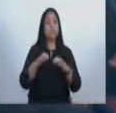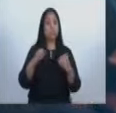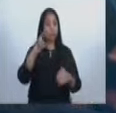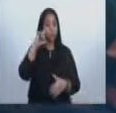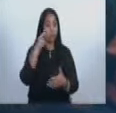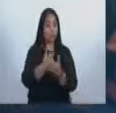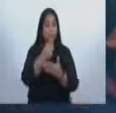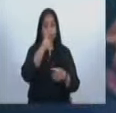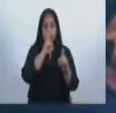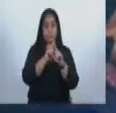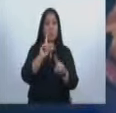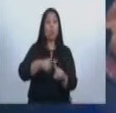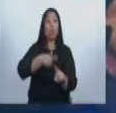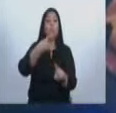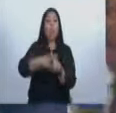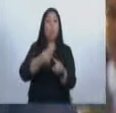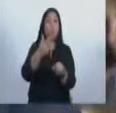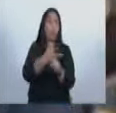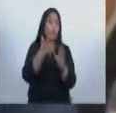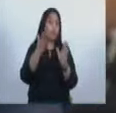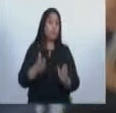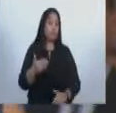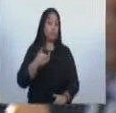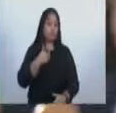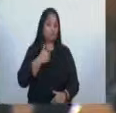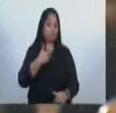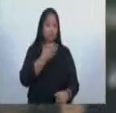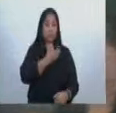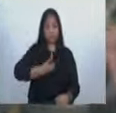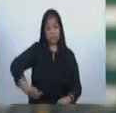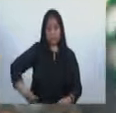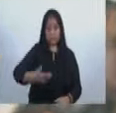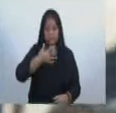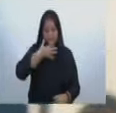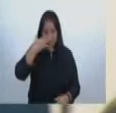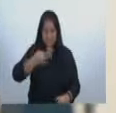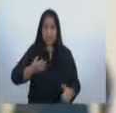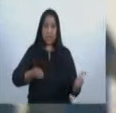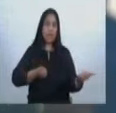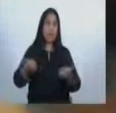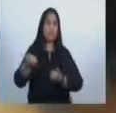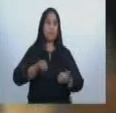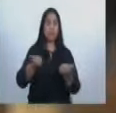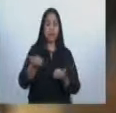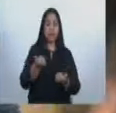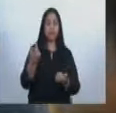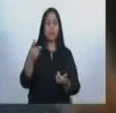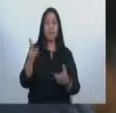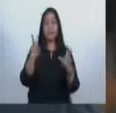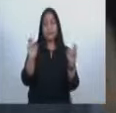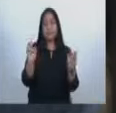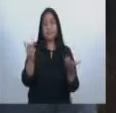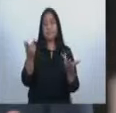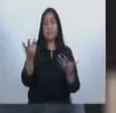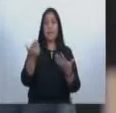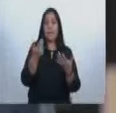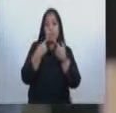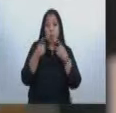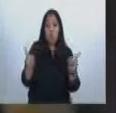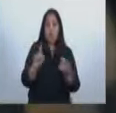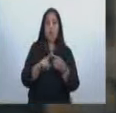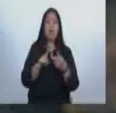los guatemaltecos tengamos gobiernos que efectivamente administran la cosa pública las